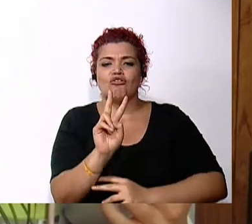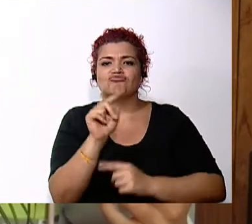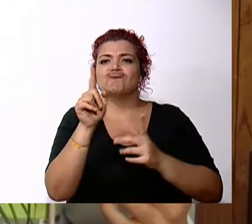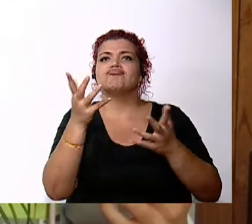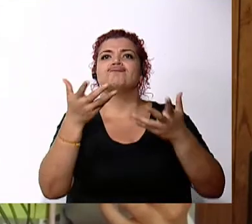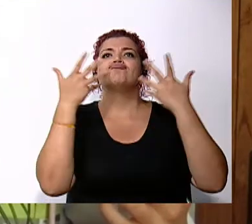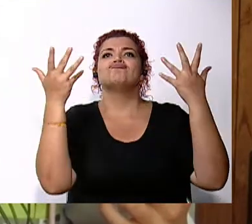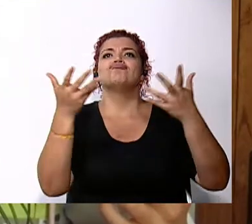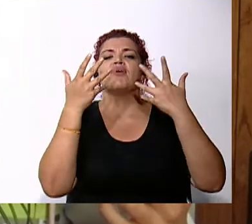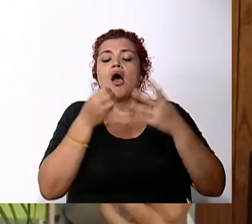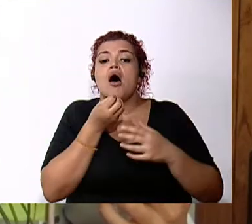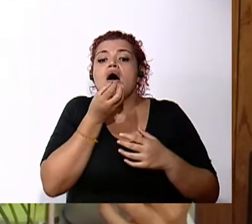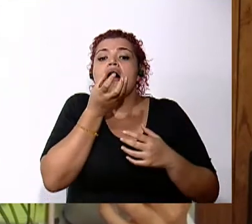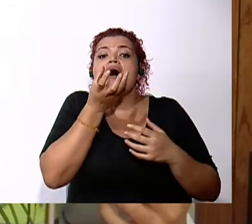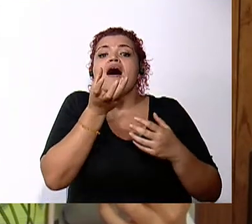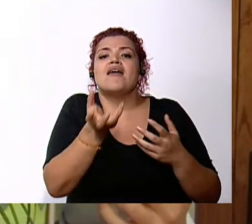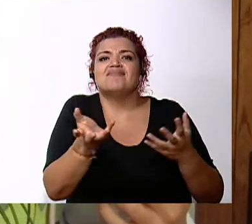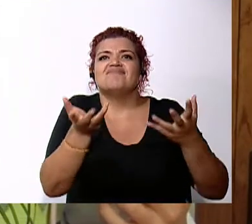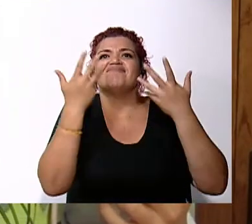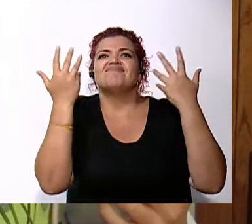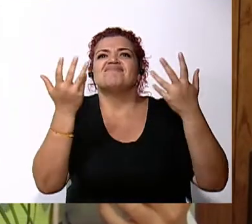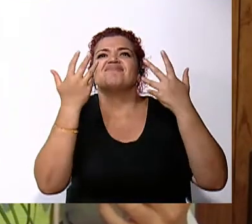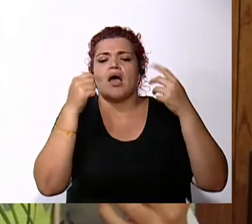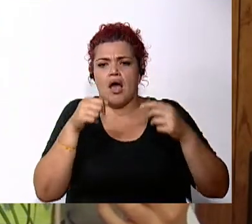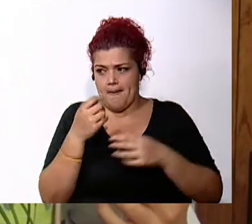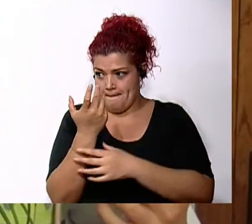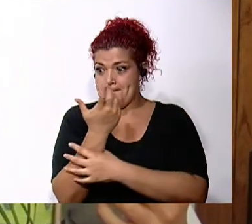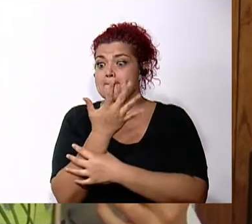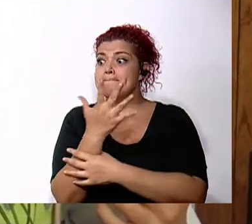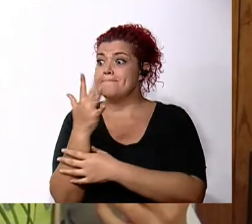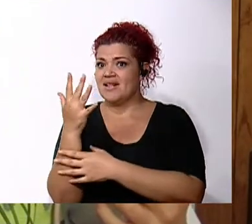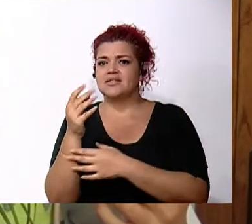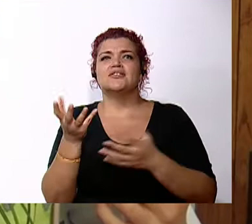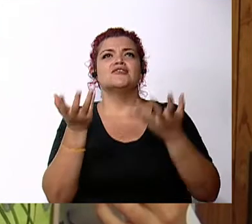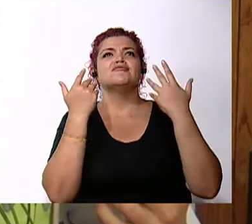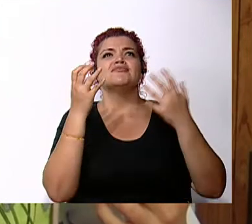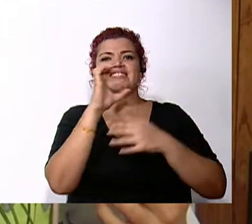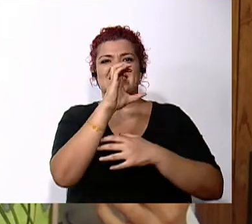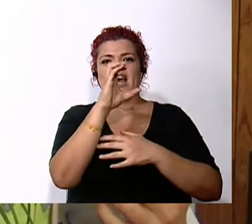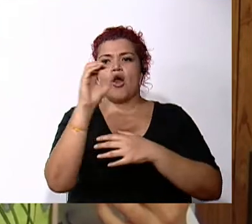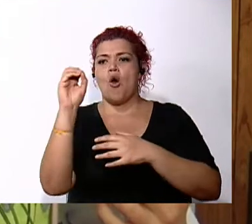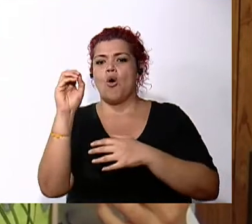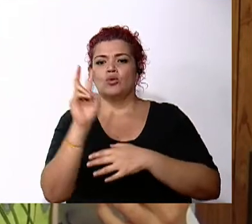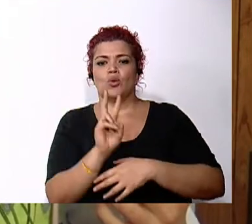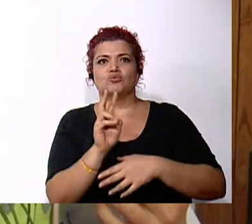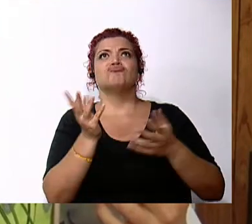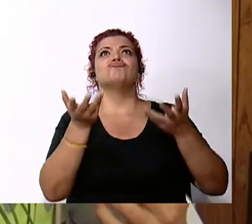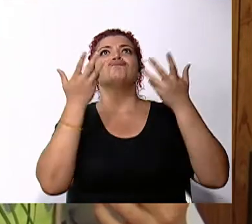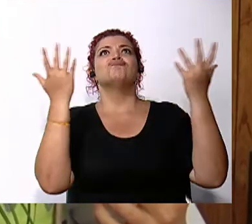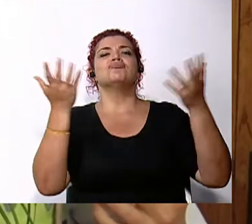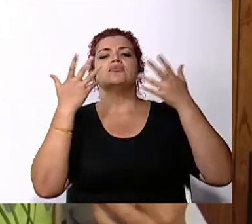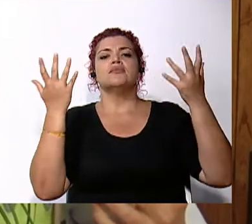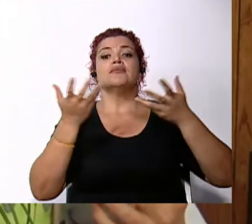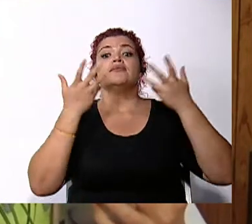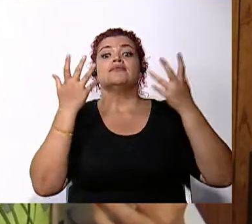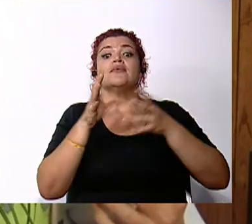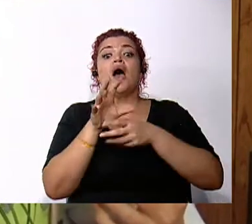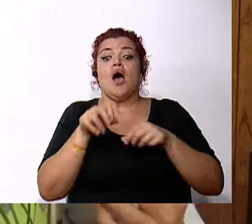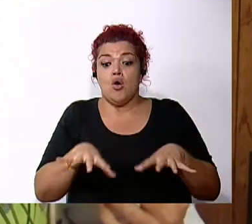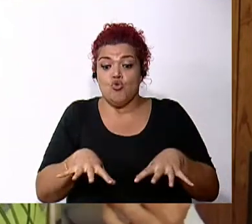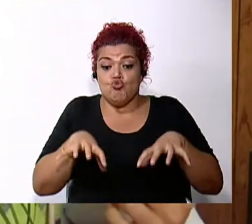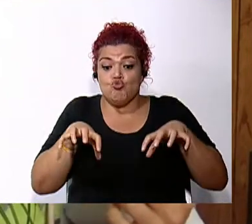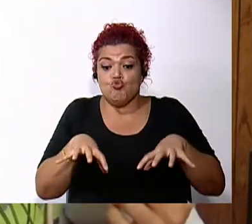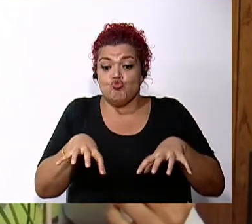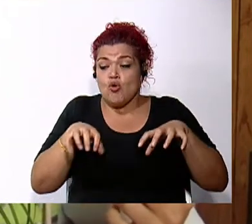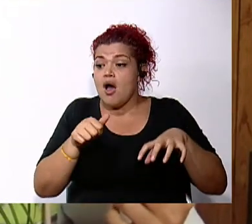Las hojas de las plantas son capaces de captar ese CO2 que hay en el aire y con el agua que